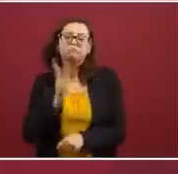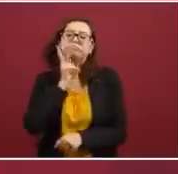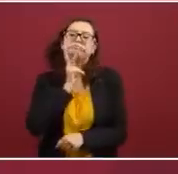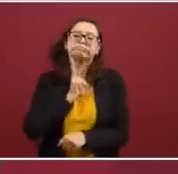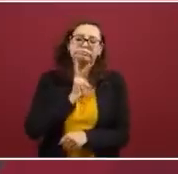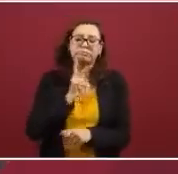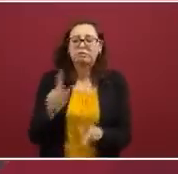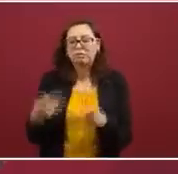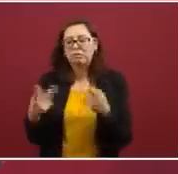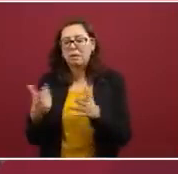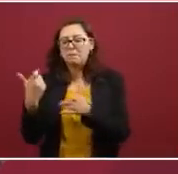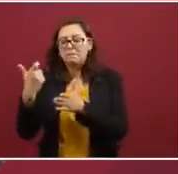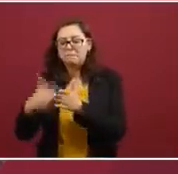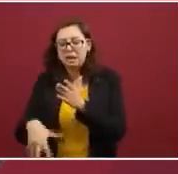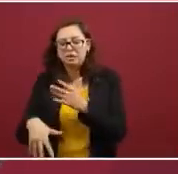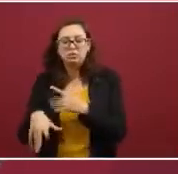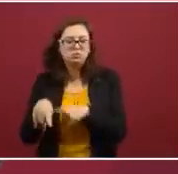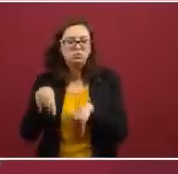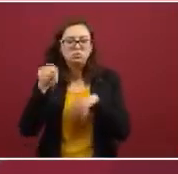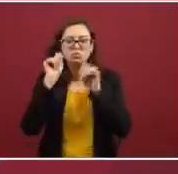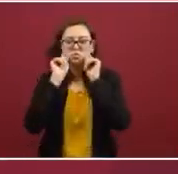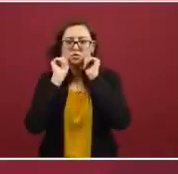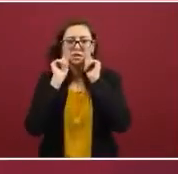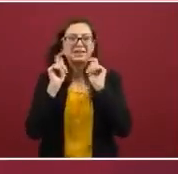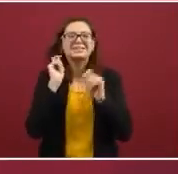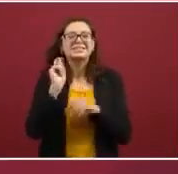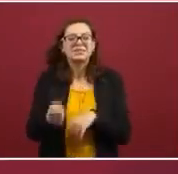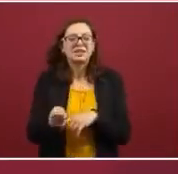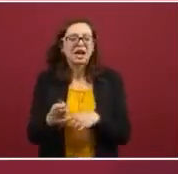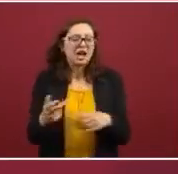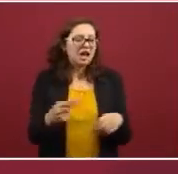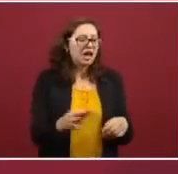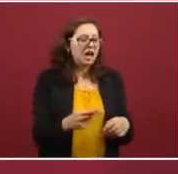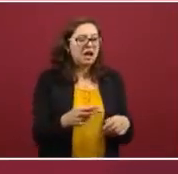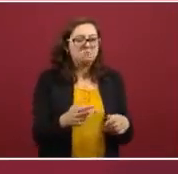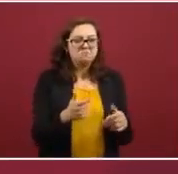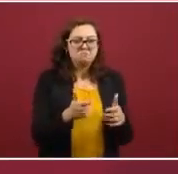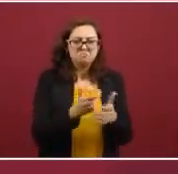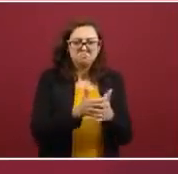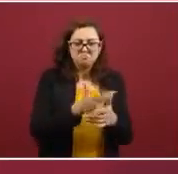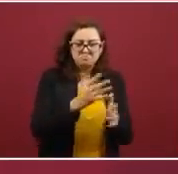petróleo siempre es negocio. Nada más es cosa de imaginar,